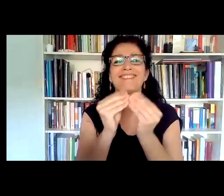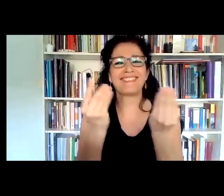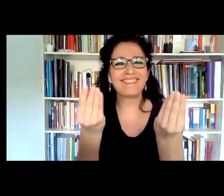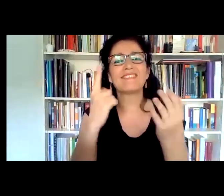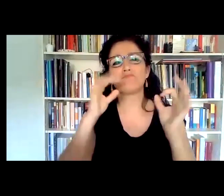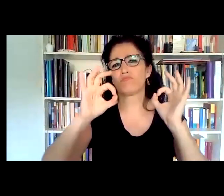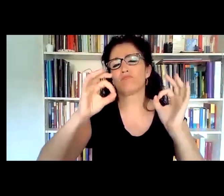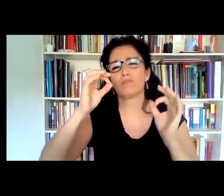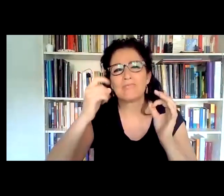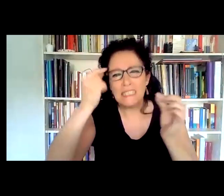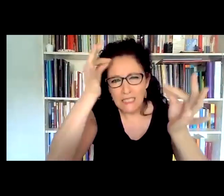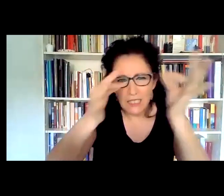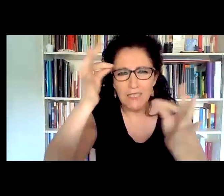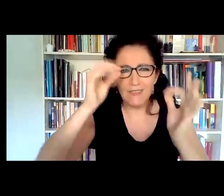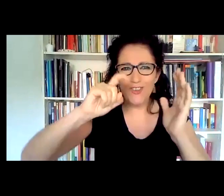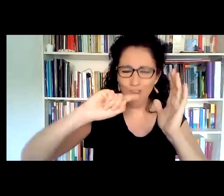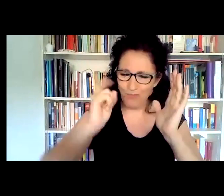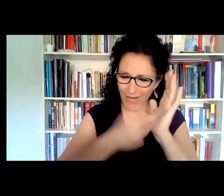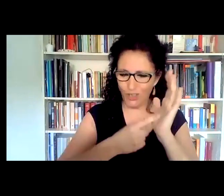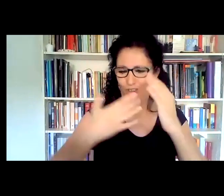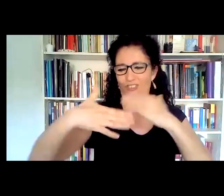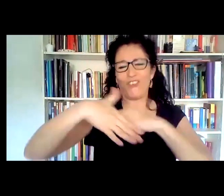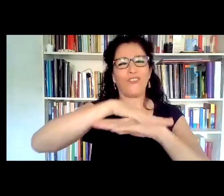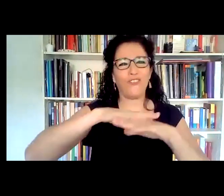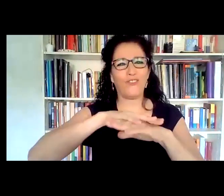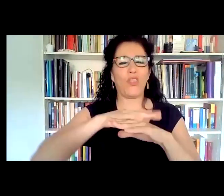Después de realizar este diagnóstico,